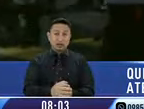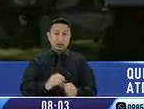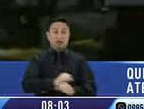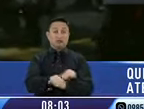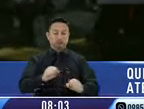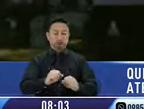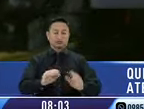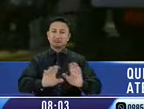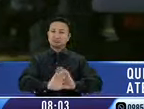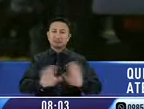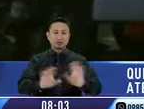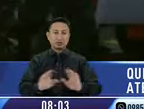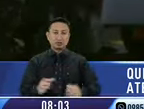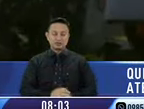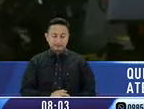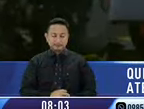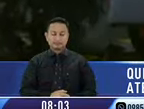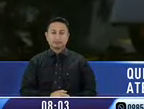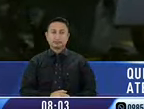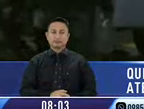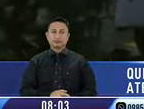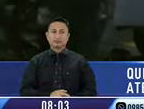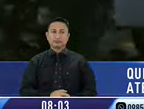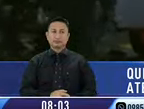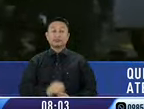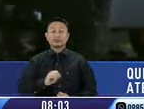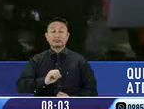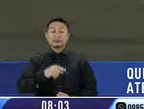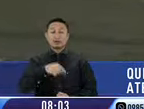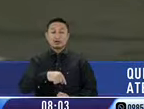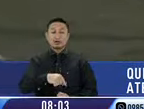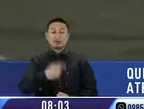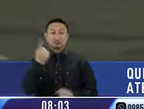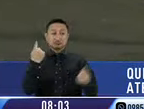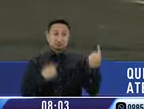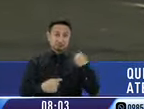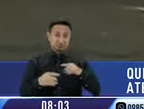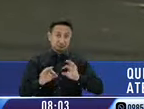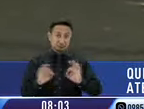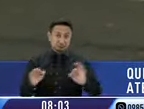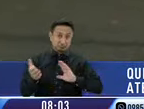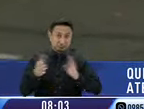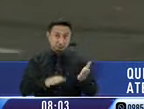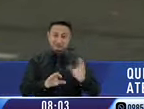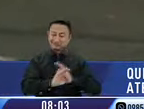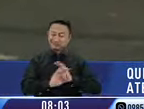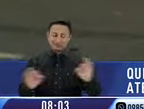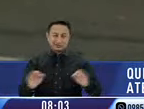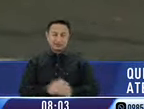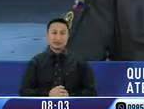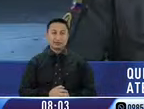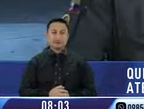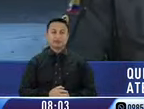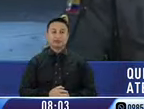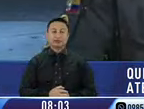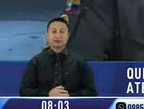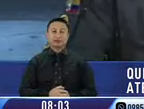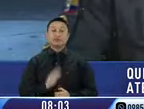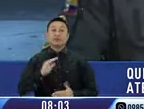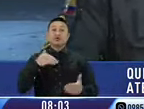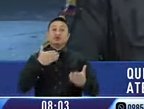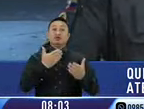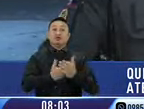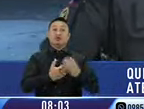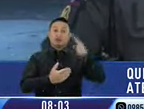las llamas no alcanzaron la estación de combustible el hecho no dejó personas afectadas ni daños materiales a terceros al llegar al lugar